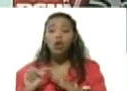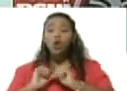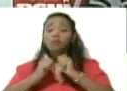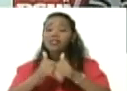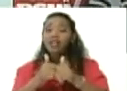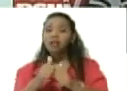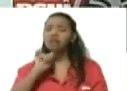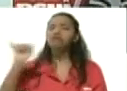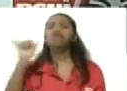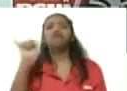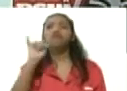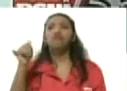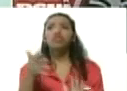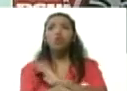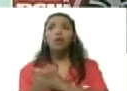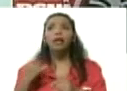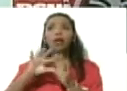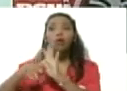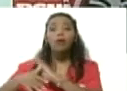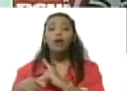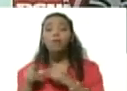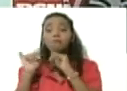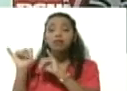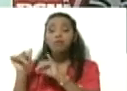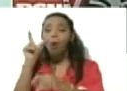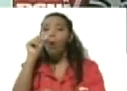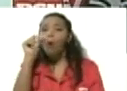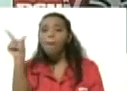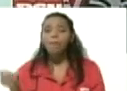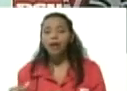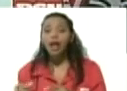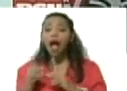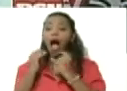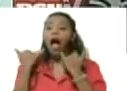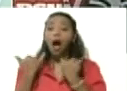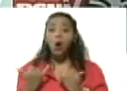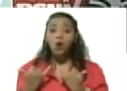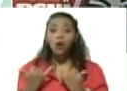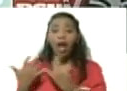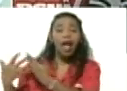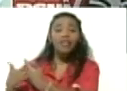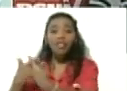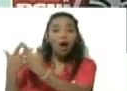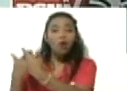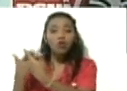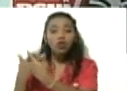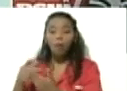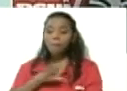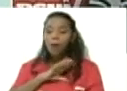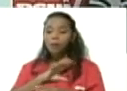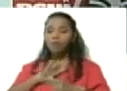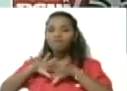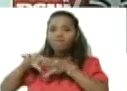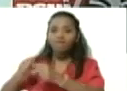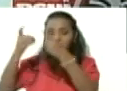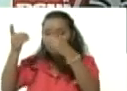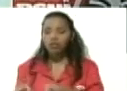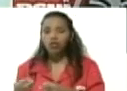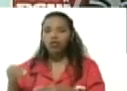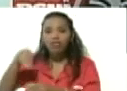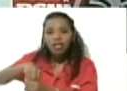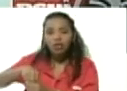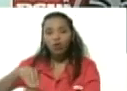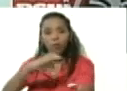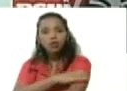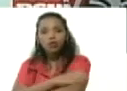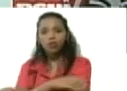denuncias, de lo que se robaron entre ellos, se acusaron. Ahora Estados Unidos toma parte de la pelea interna dentro de la oposición. Qué pena